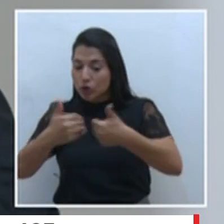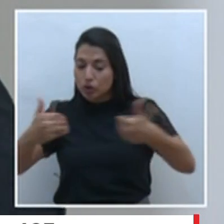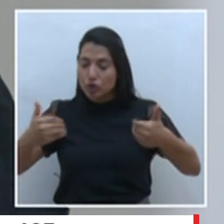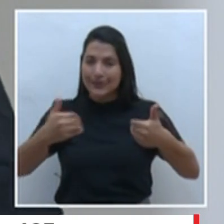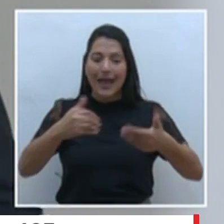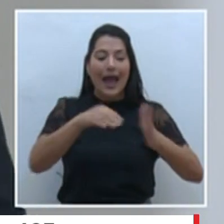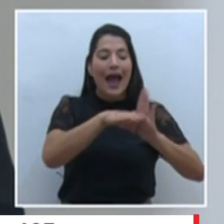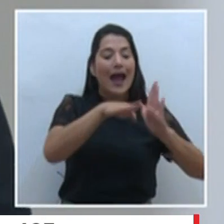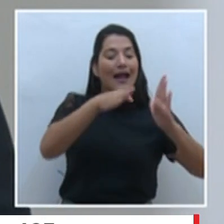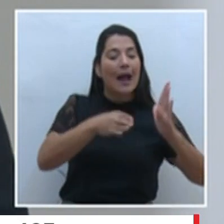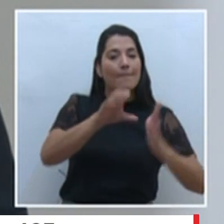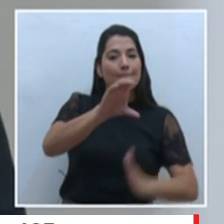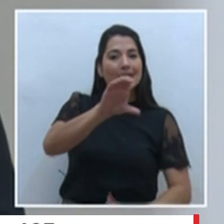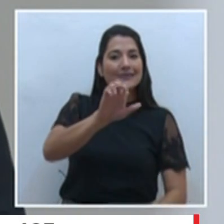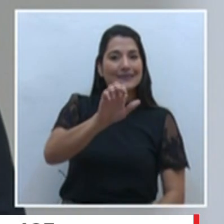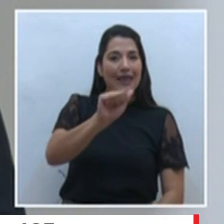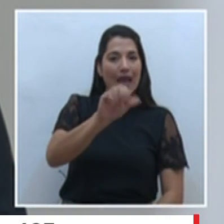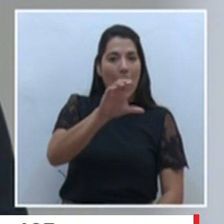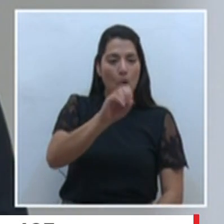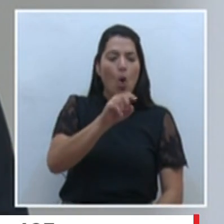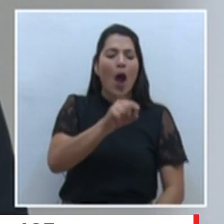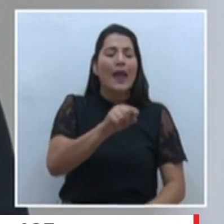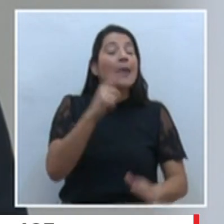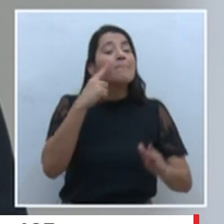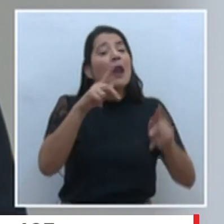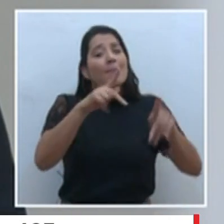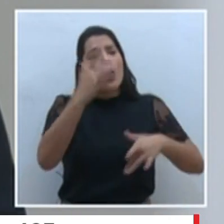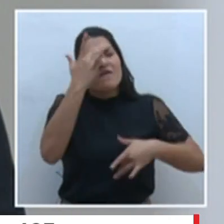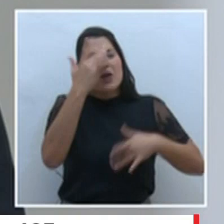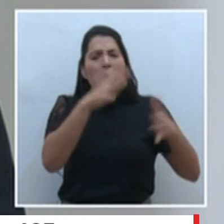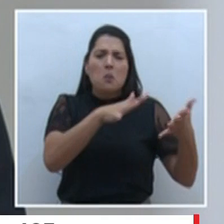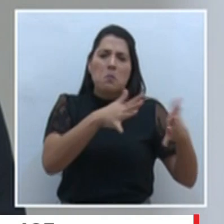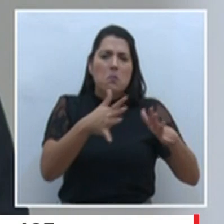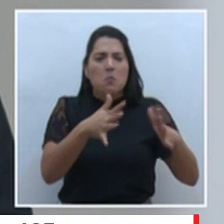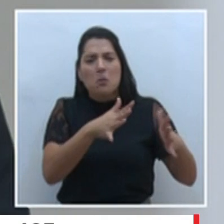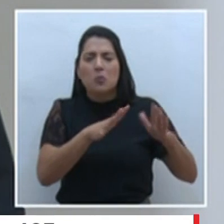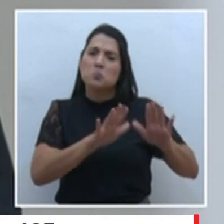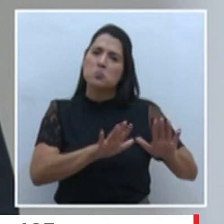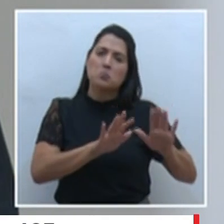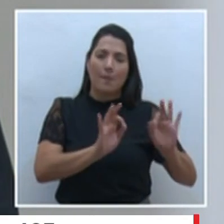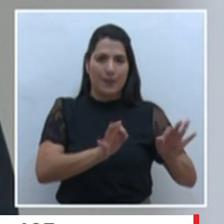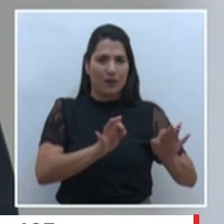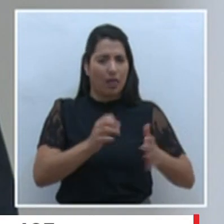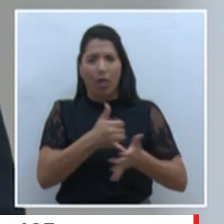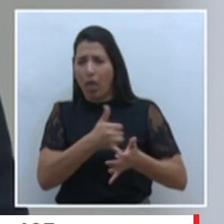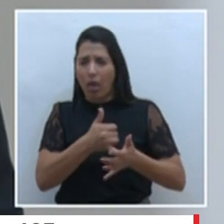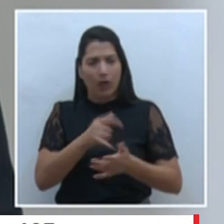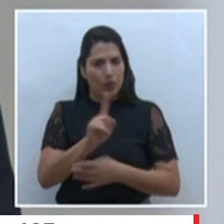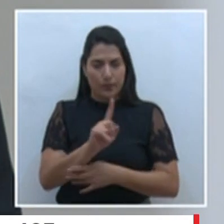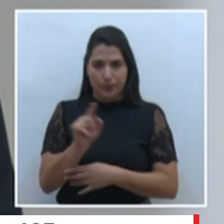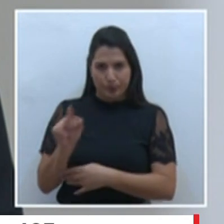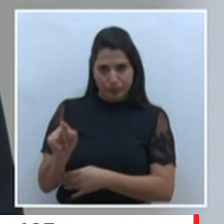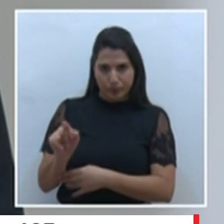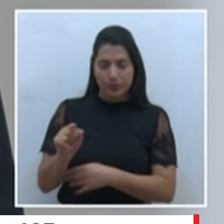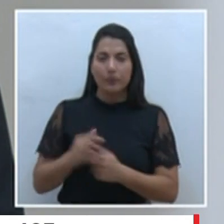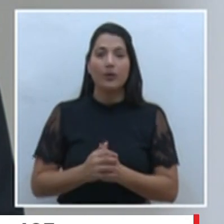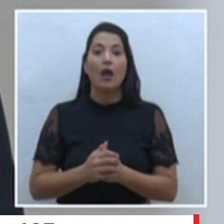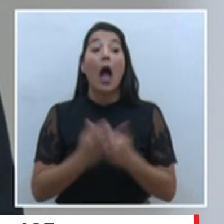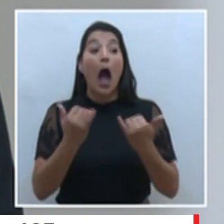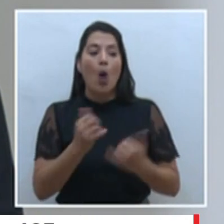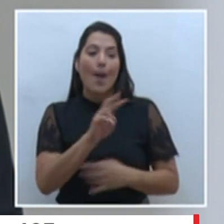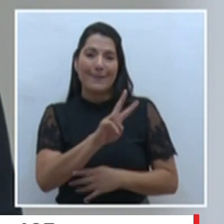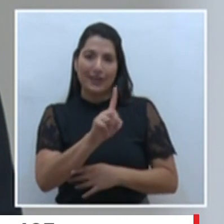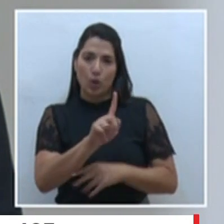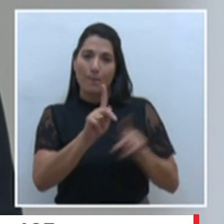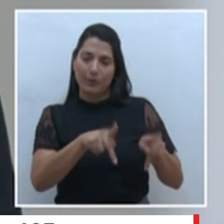para pacientes leves y moderados. En estos momentos en el SEACO tenemos 13 pacientes internados. También yo